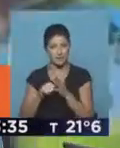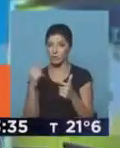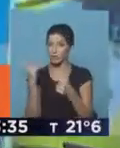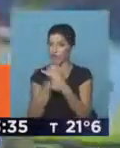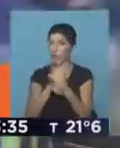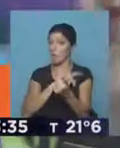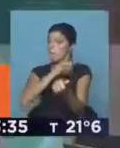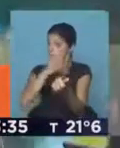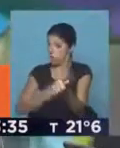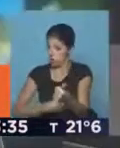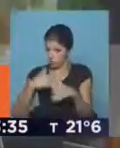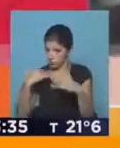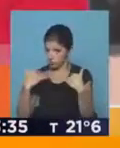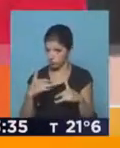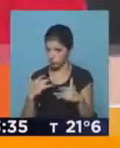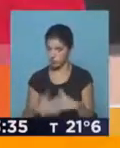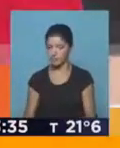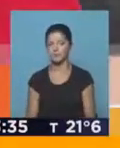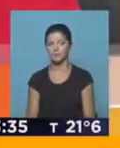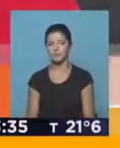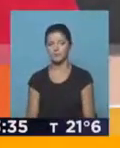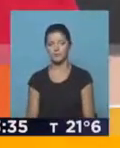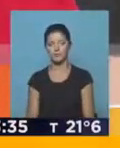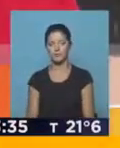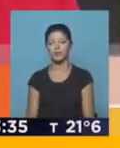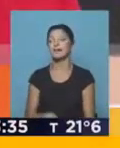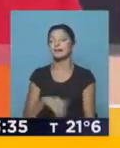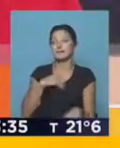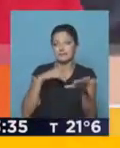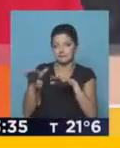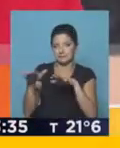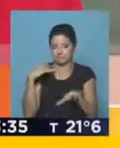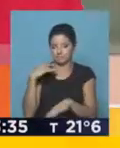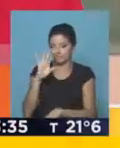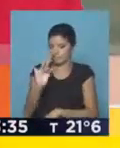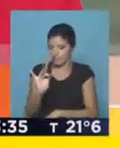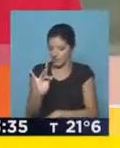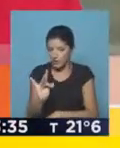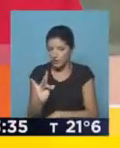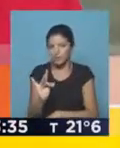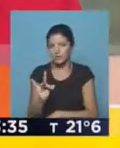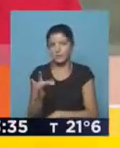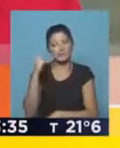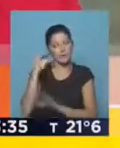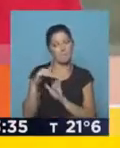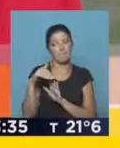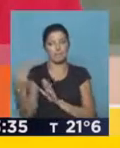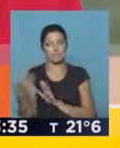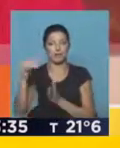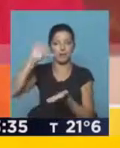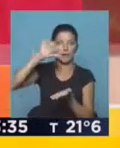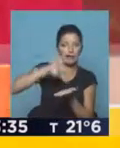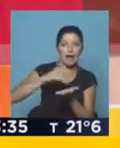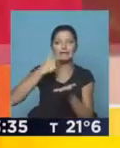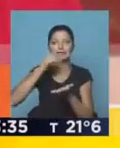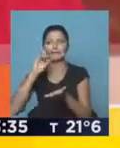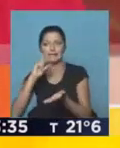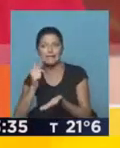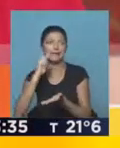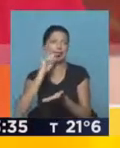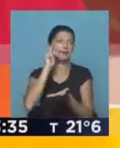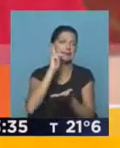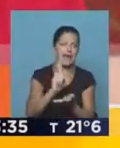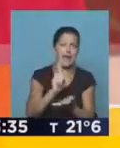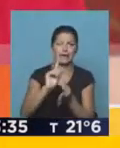poderosos? Raúl. Un vecindario complicado, como decías, ¿no? Tener de vecinos a Irán, a Irak, a Siria,